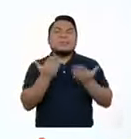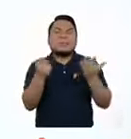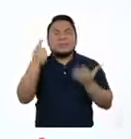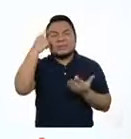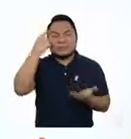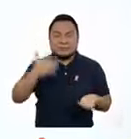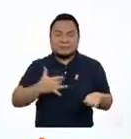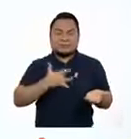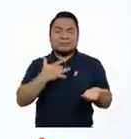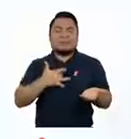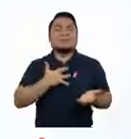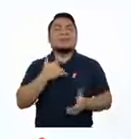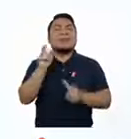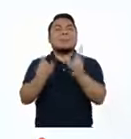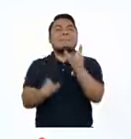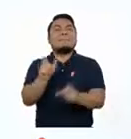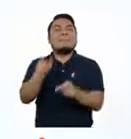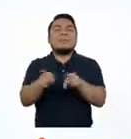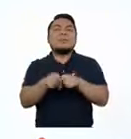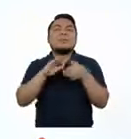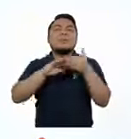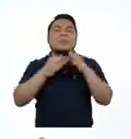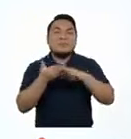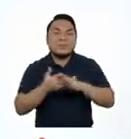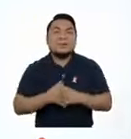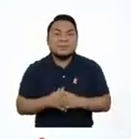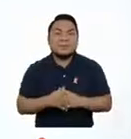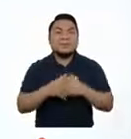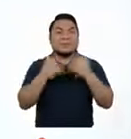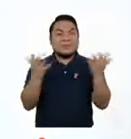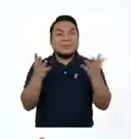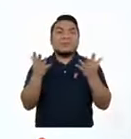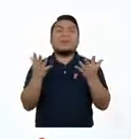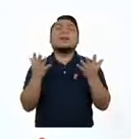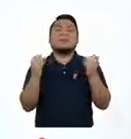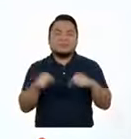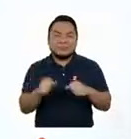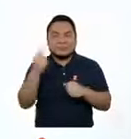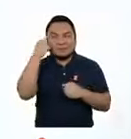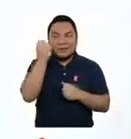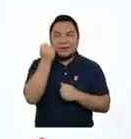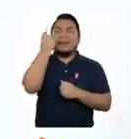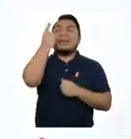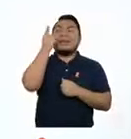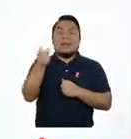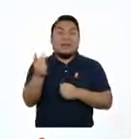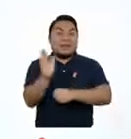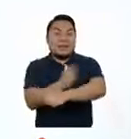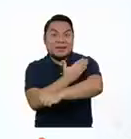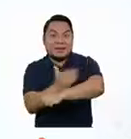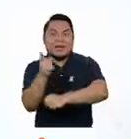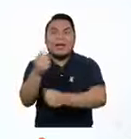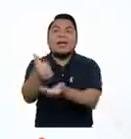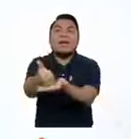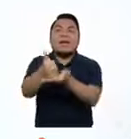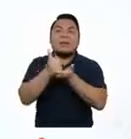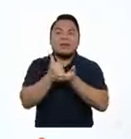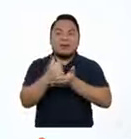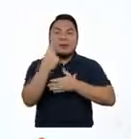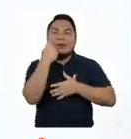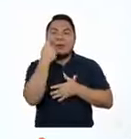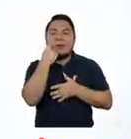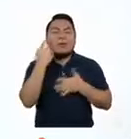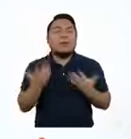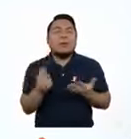del sentir de las personas y de las comunidades. Entonces, entendí que las canciones nos ayudan a conocer